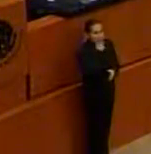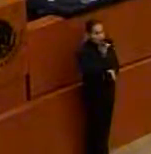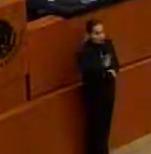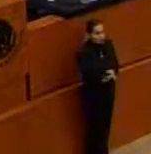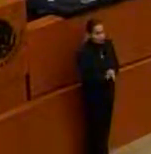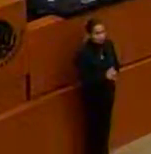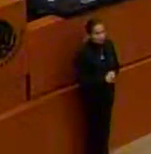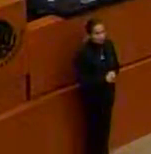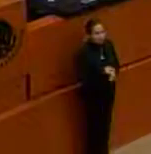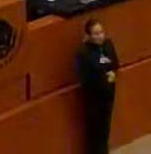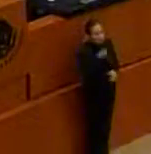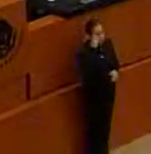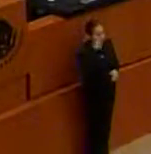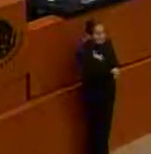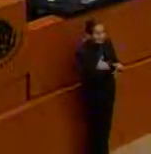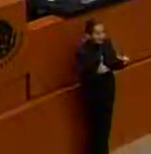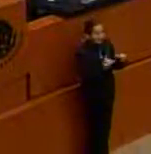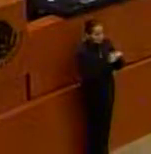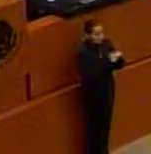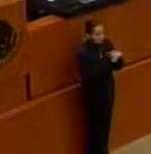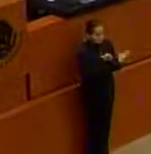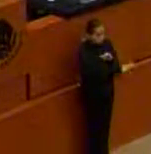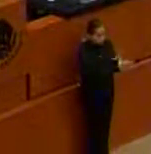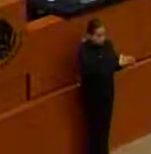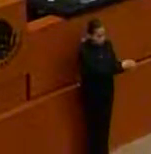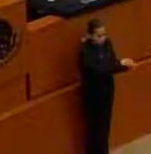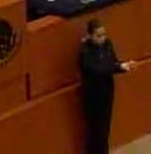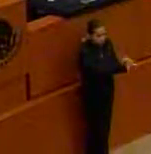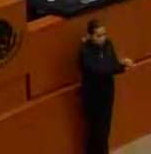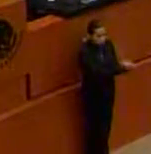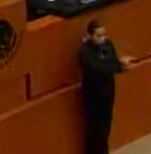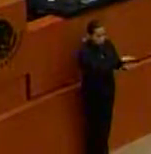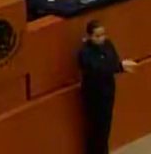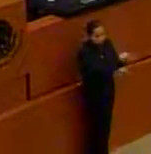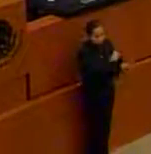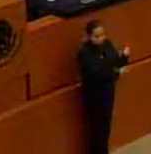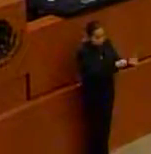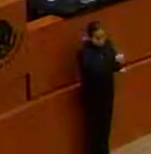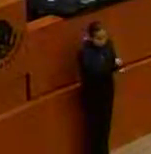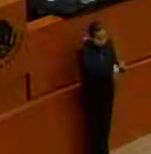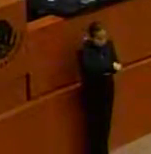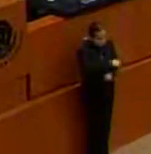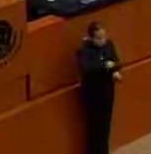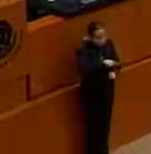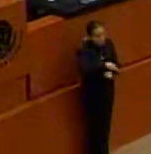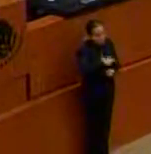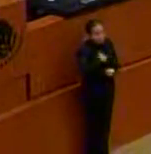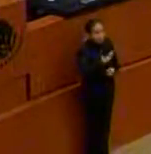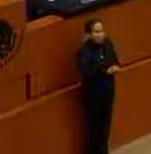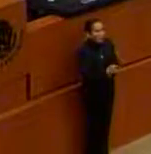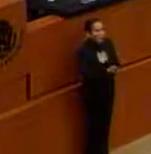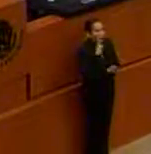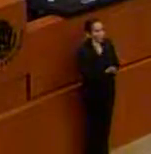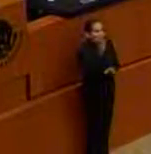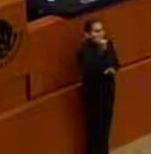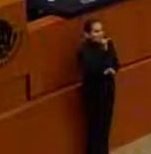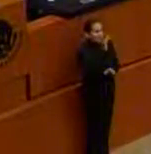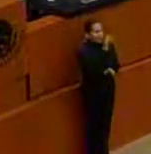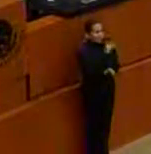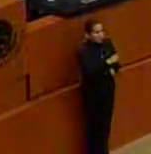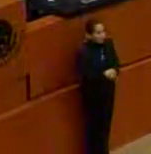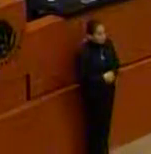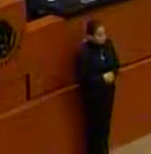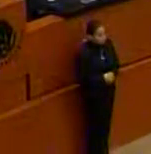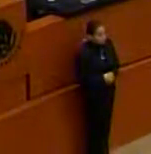Reino Unido. Es director del Instituto de Investigaciones sobre Desarrollo Sustentable y Equidad Social de la Universidad